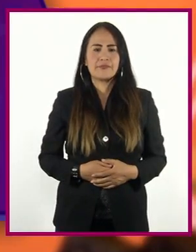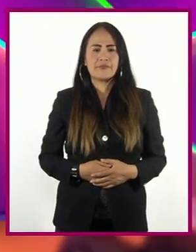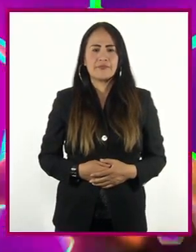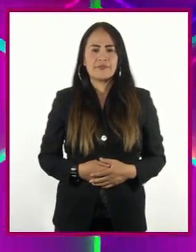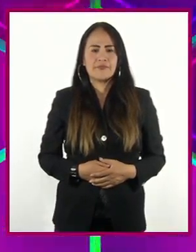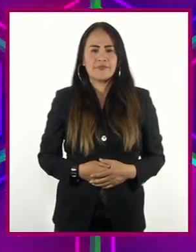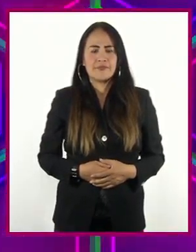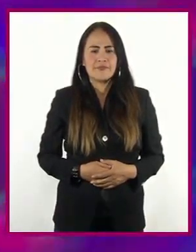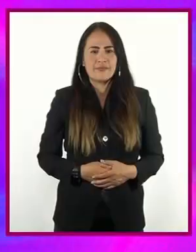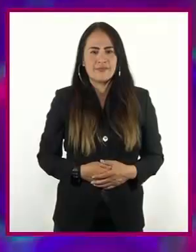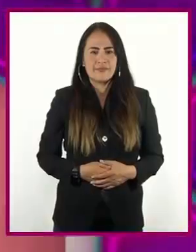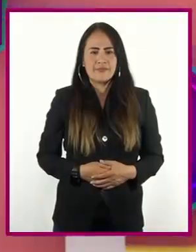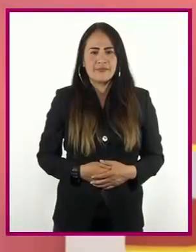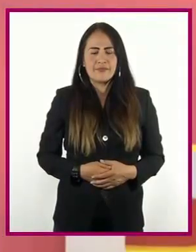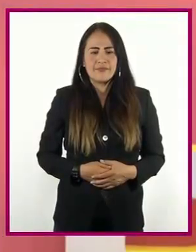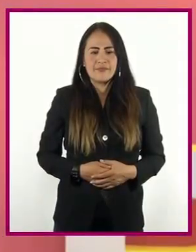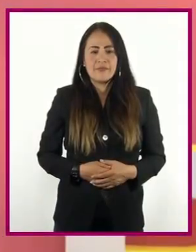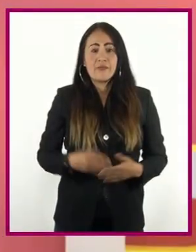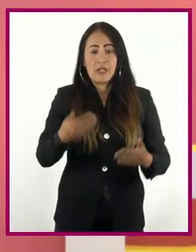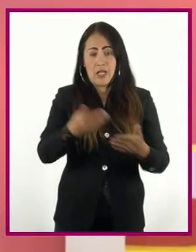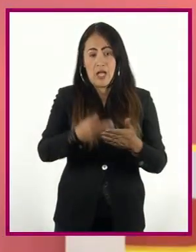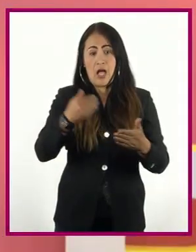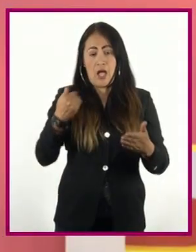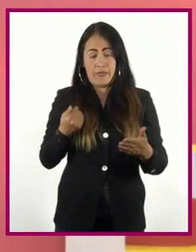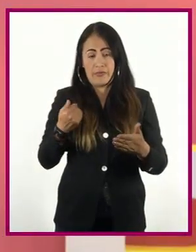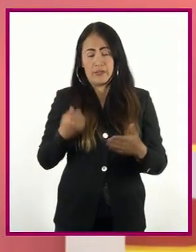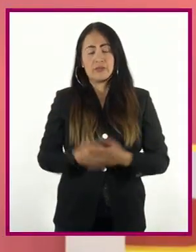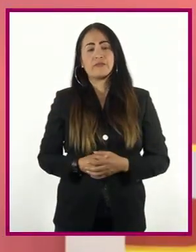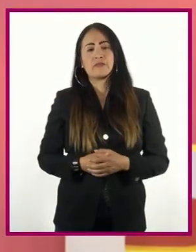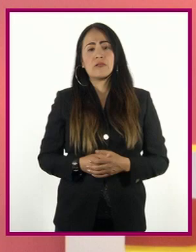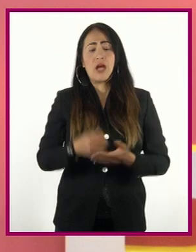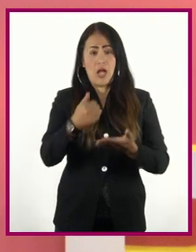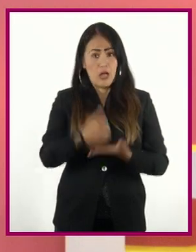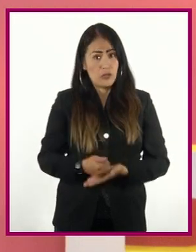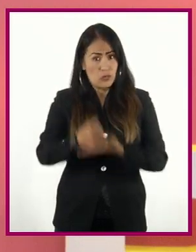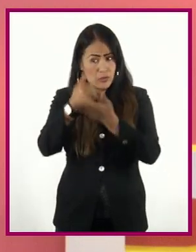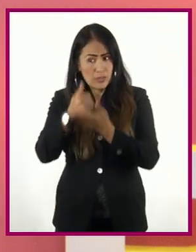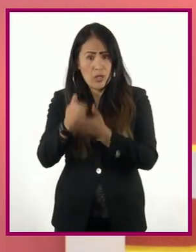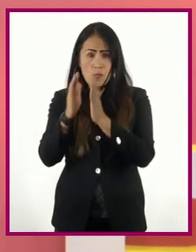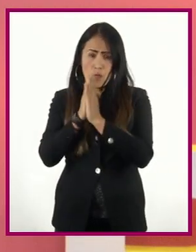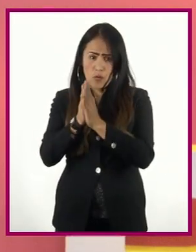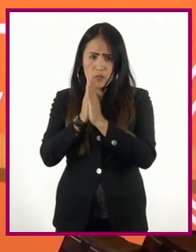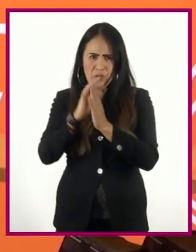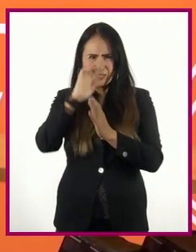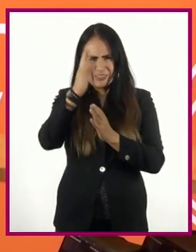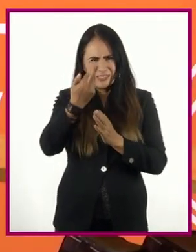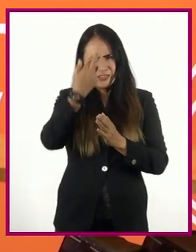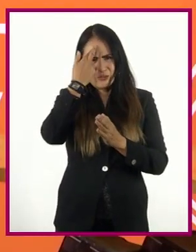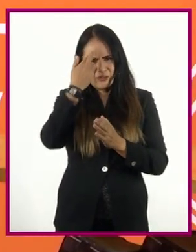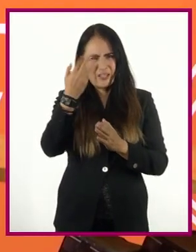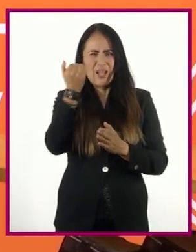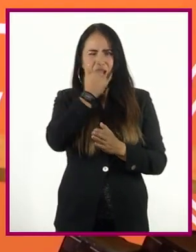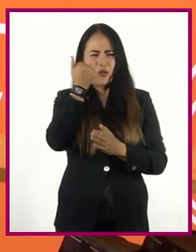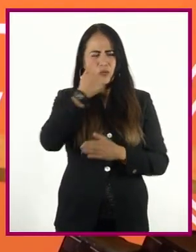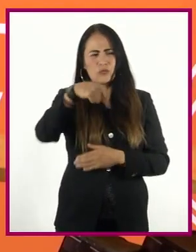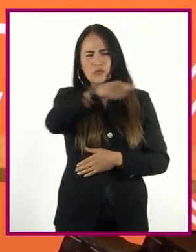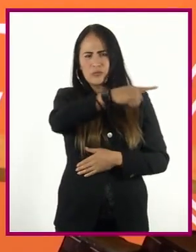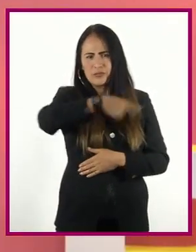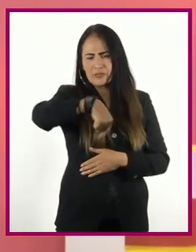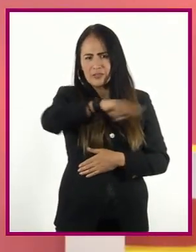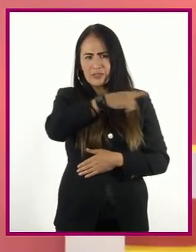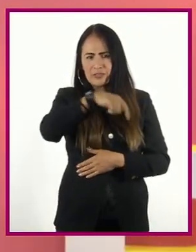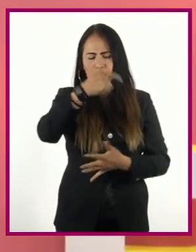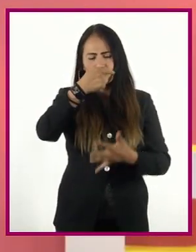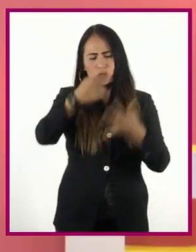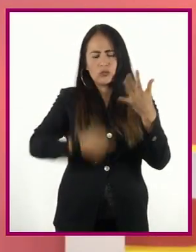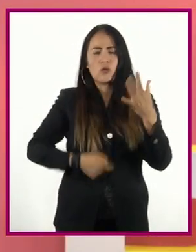características. Pero antes de entrar en materia, ¿me ayudarías, Enrique, a recordarles a nuestros alumnos y alumnas cuáles